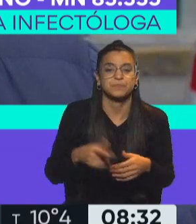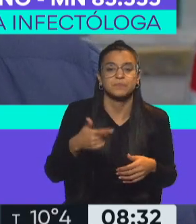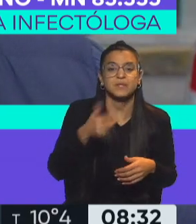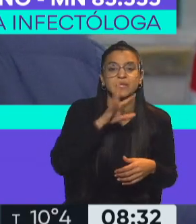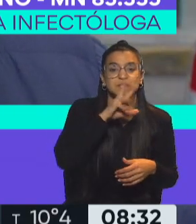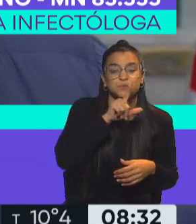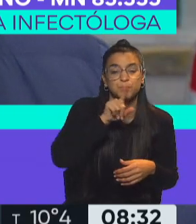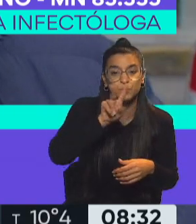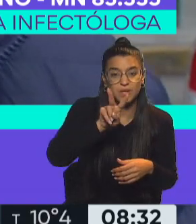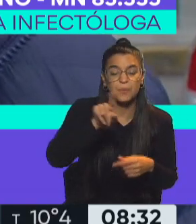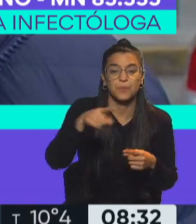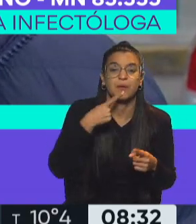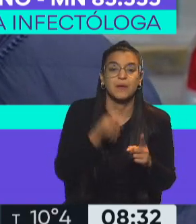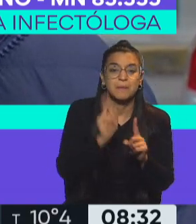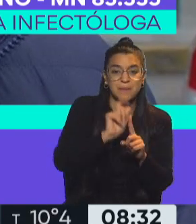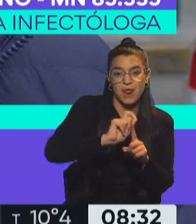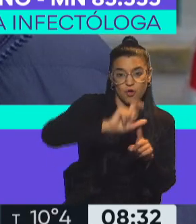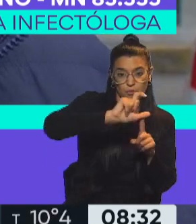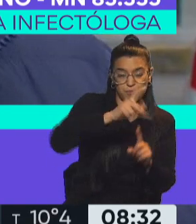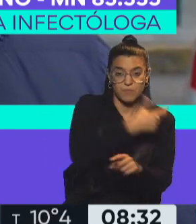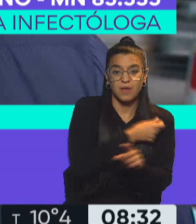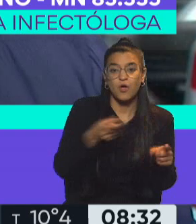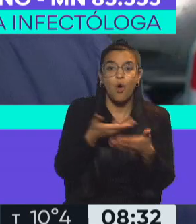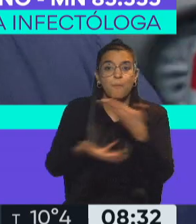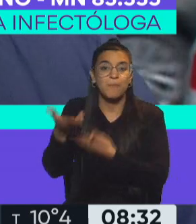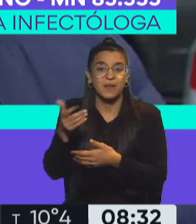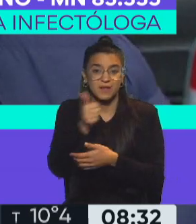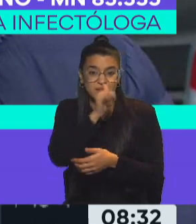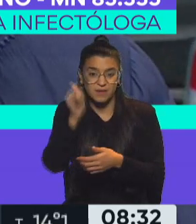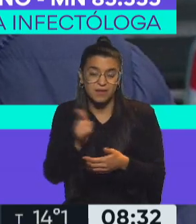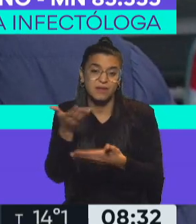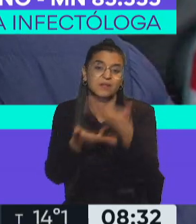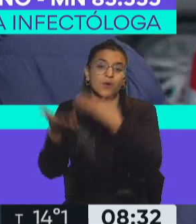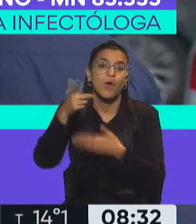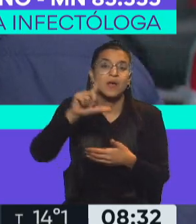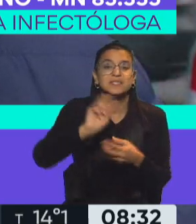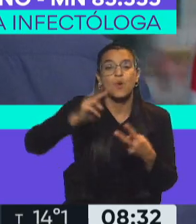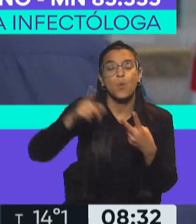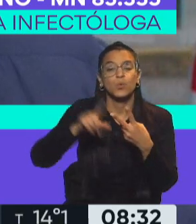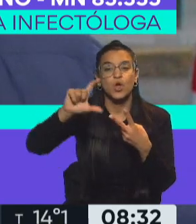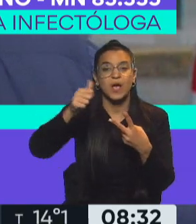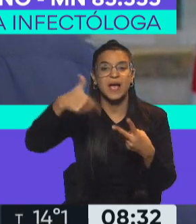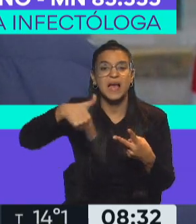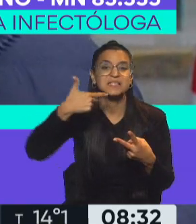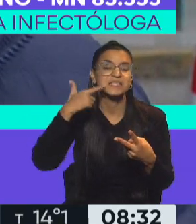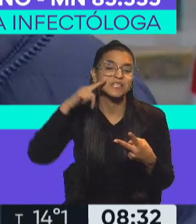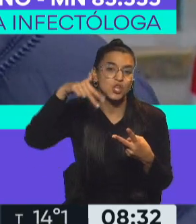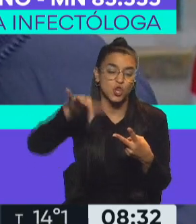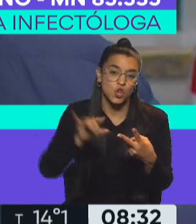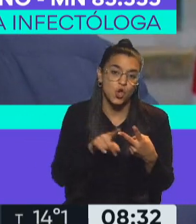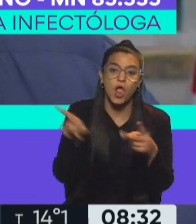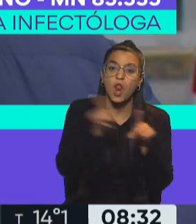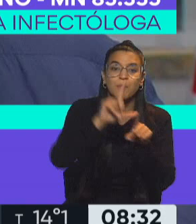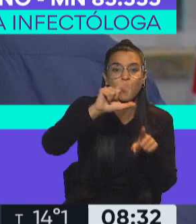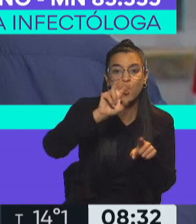Sputnik V comparte su primer componente con AstraZeneca y el segundo con la de CanSino, o sea que podríamos reemplazarlos como pasa con